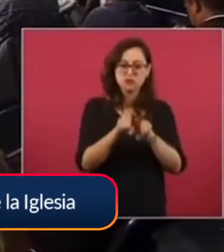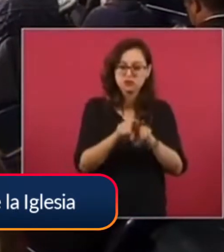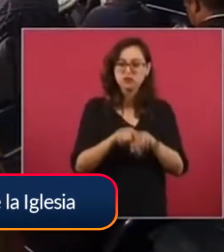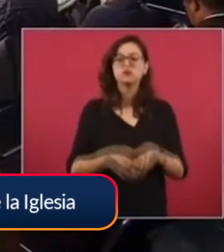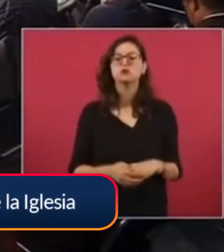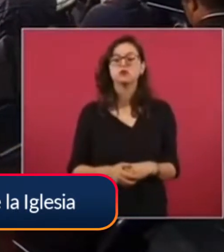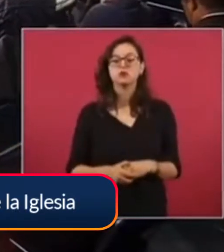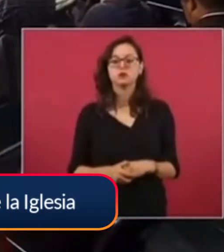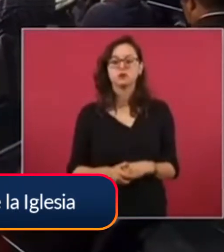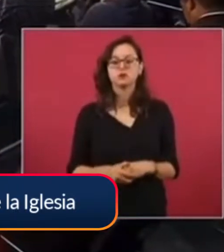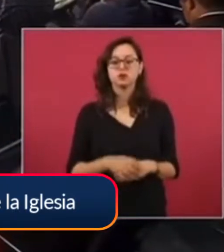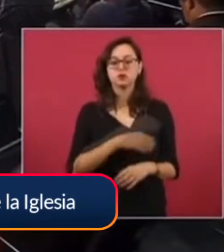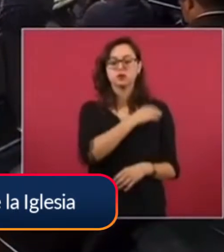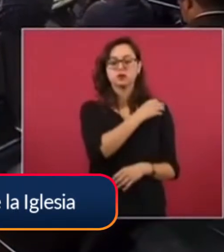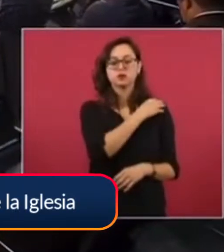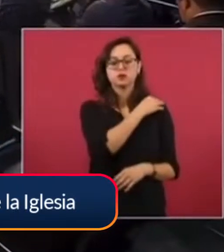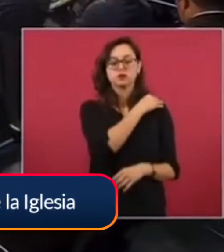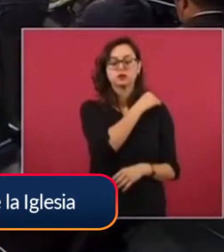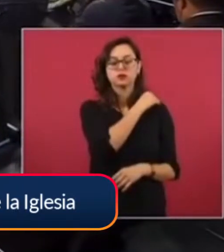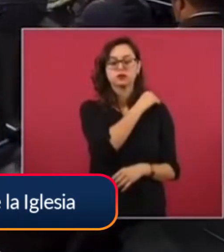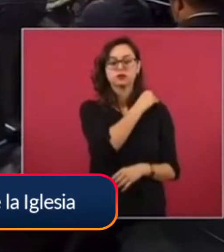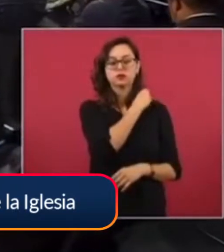Pero ya estoy viendo